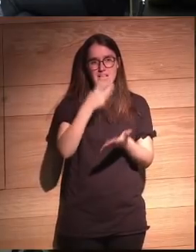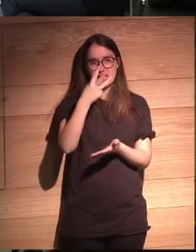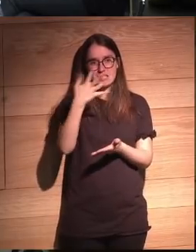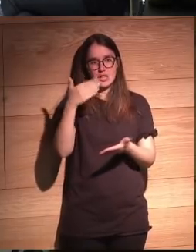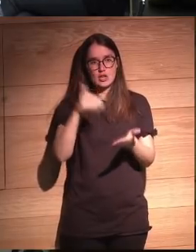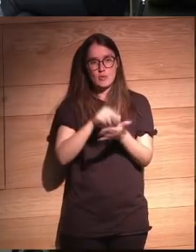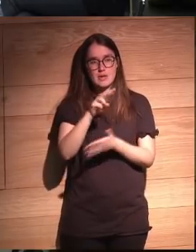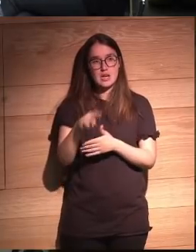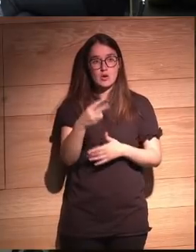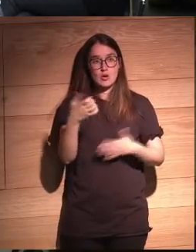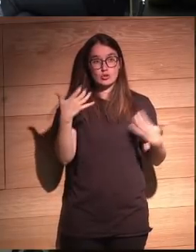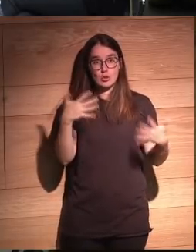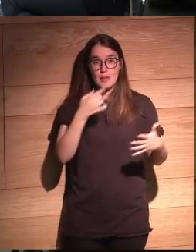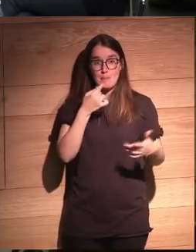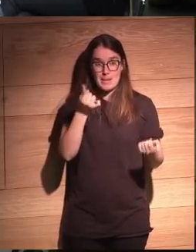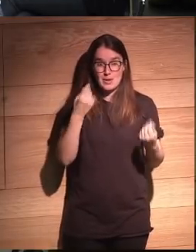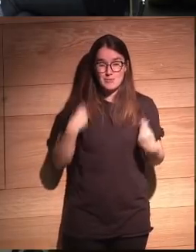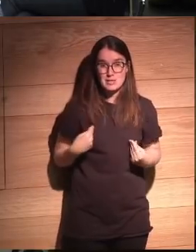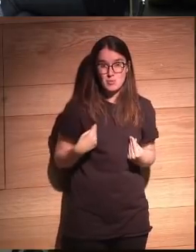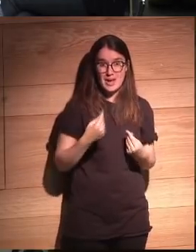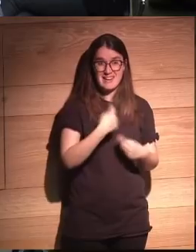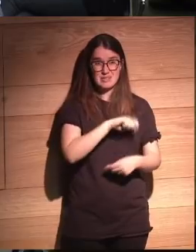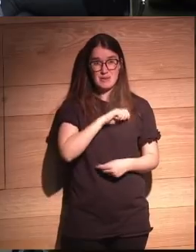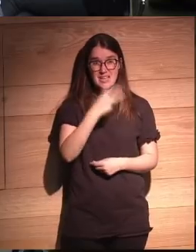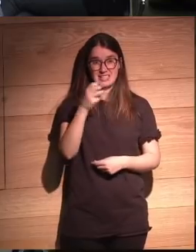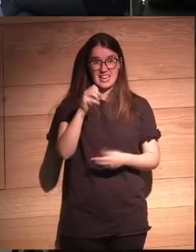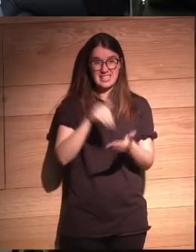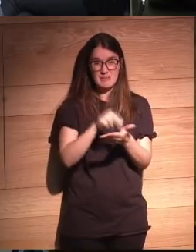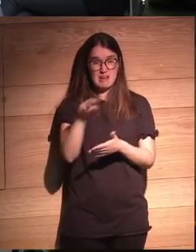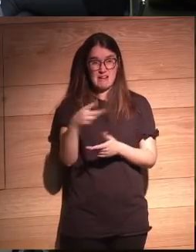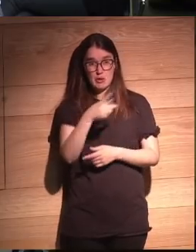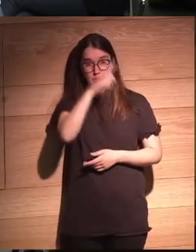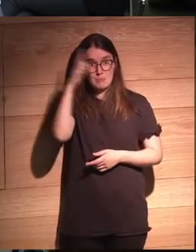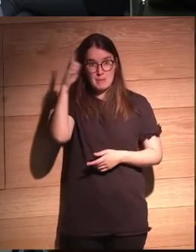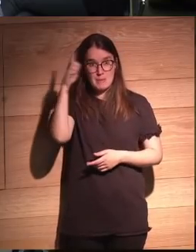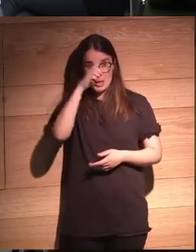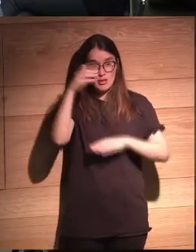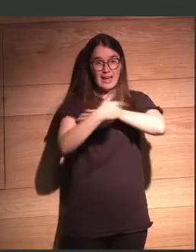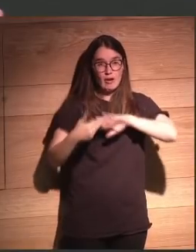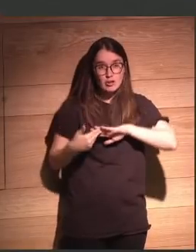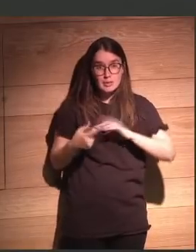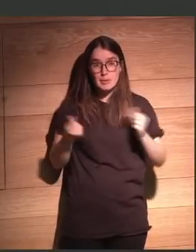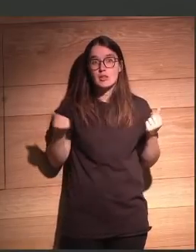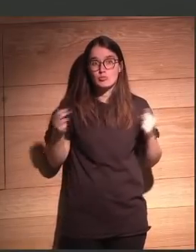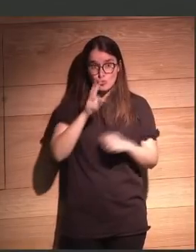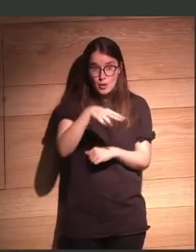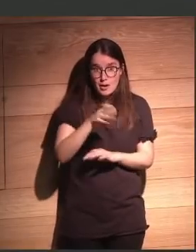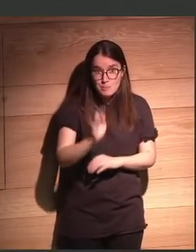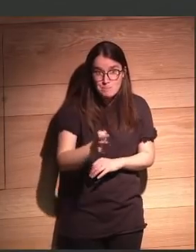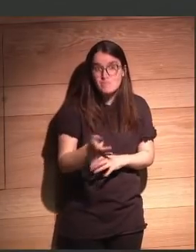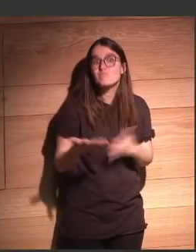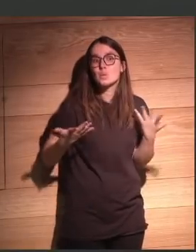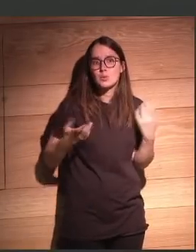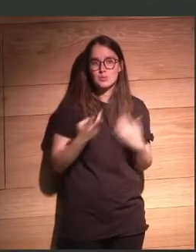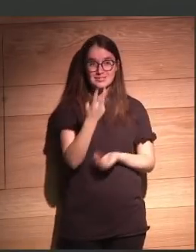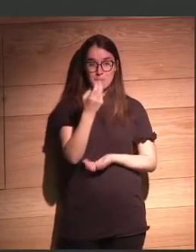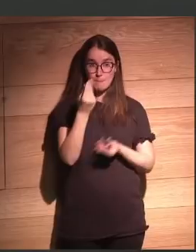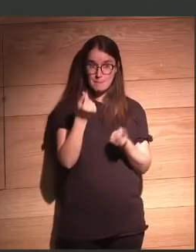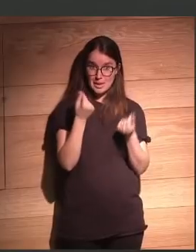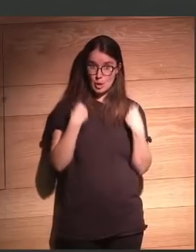euros. ¿Dónde se ha visto una vivienda en España a 30.000 euros en las grandes ciudades o en la costa? Nunca, ¿verdad? Bueno, pues a este